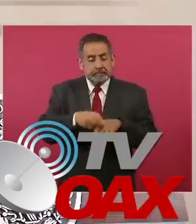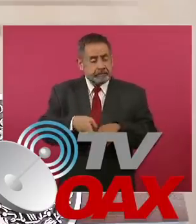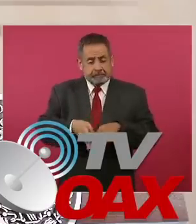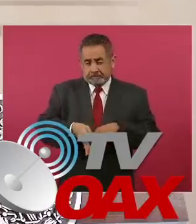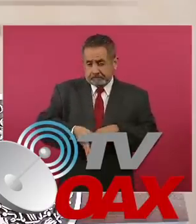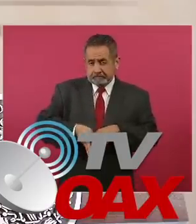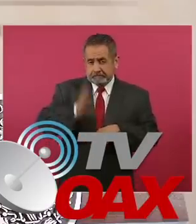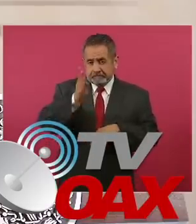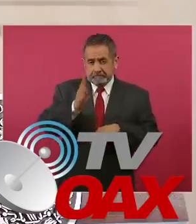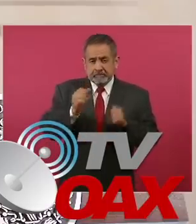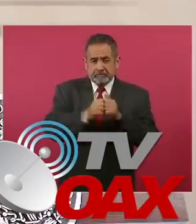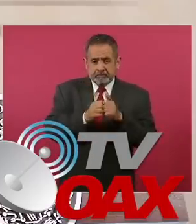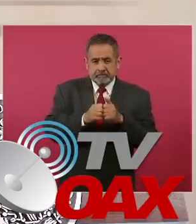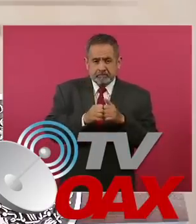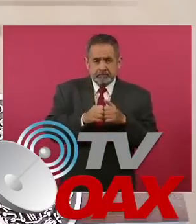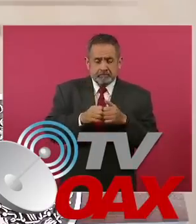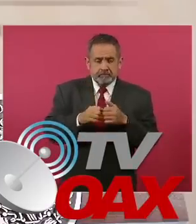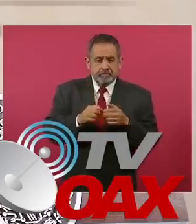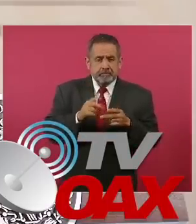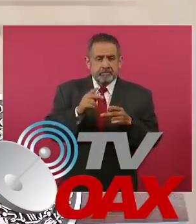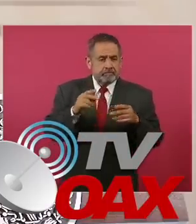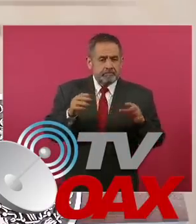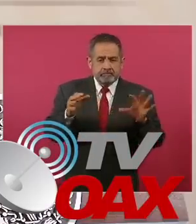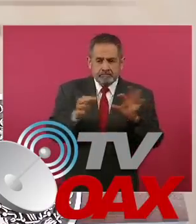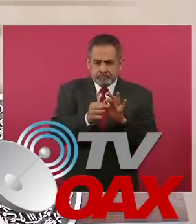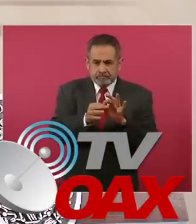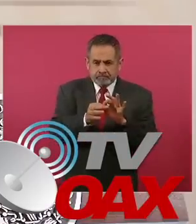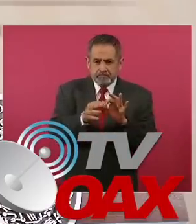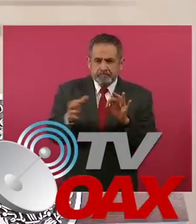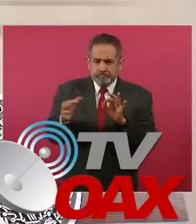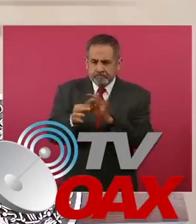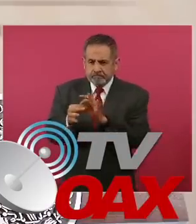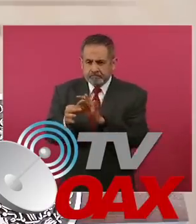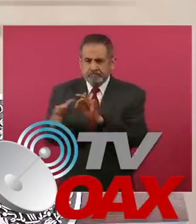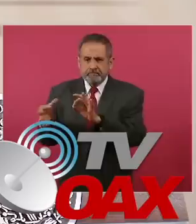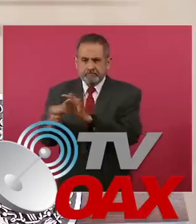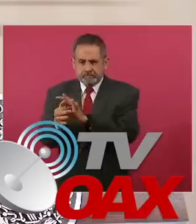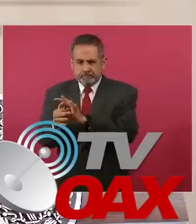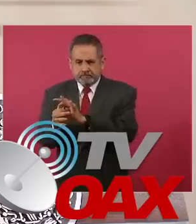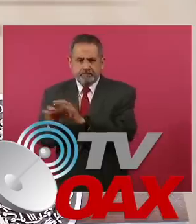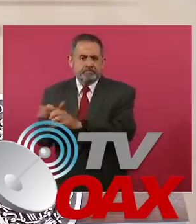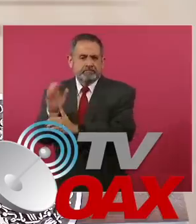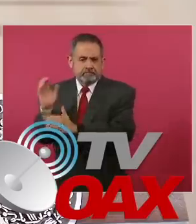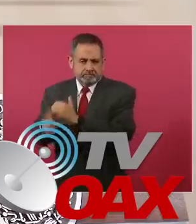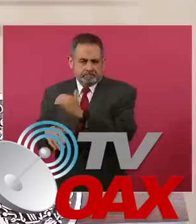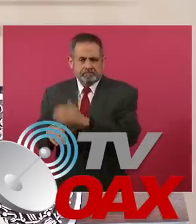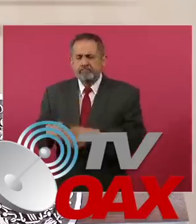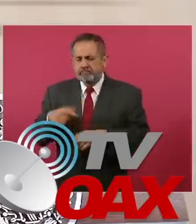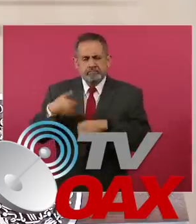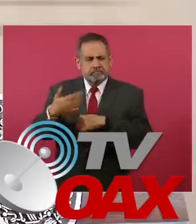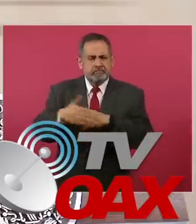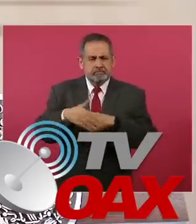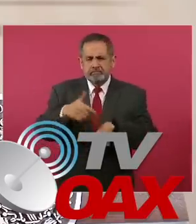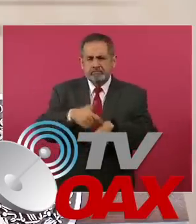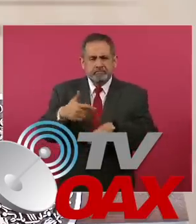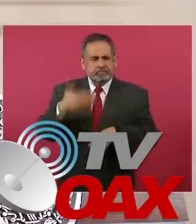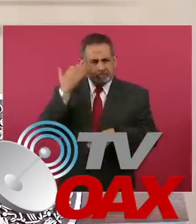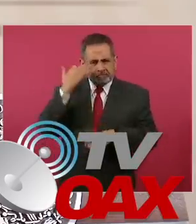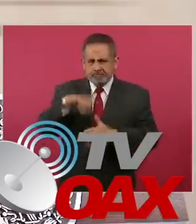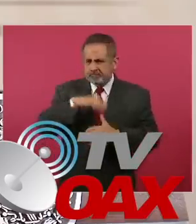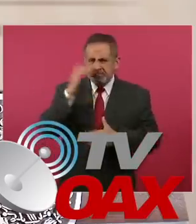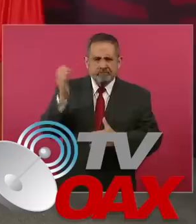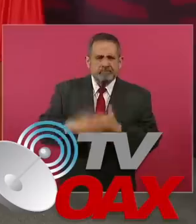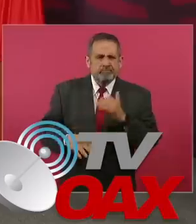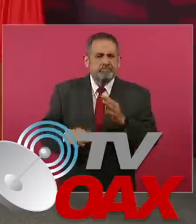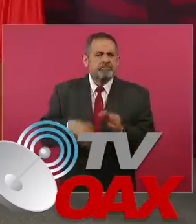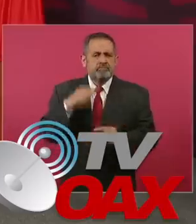y secuencial. Entonces las actividades principales se van generando y van terminando a tiempo, de manera que podemos cumplir